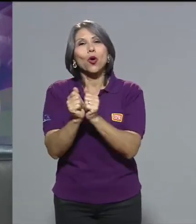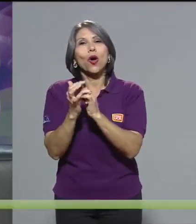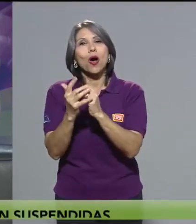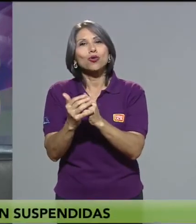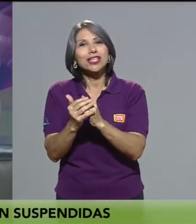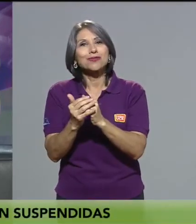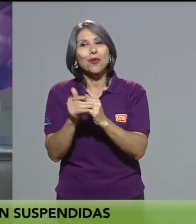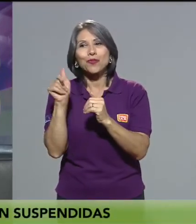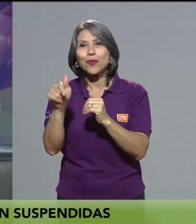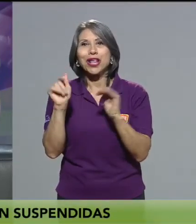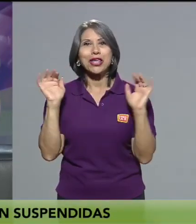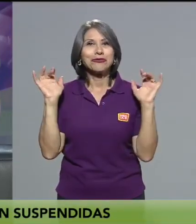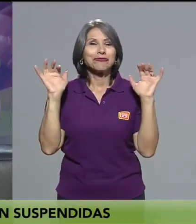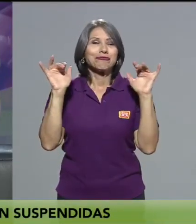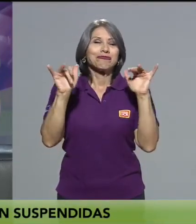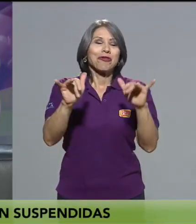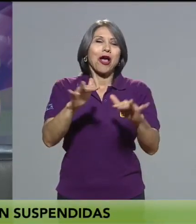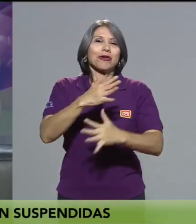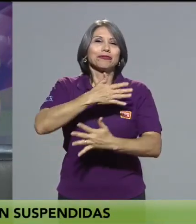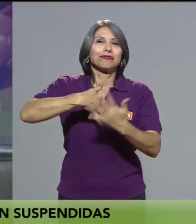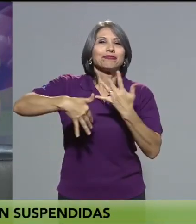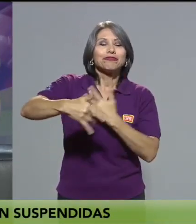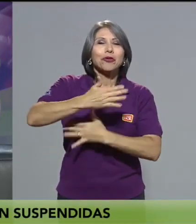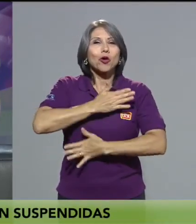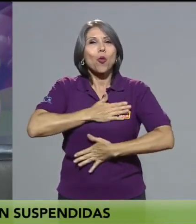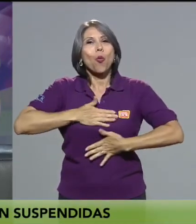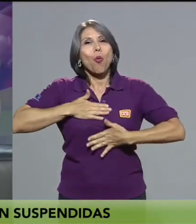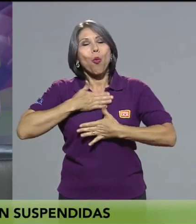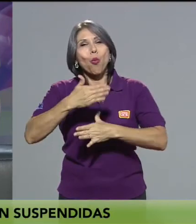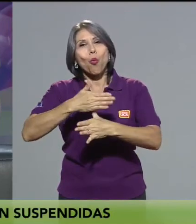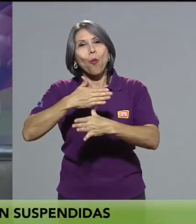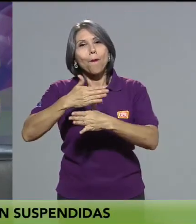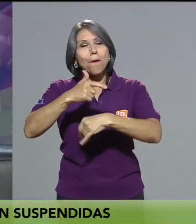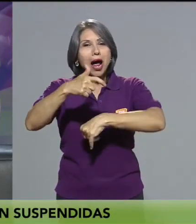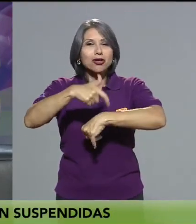compartiendo ahí todos, ¿verdad? Pasando un ratito